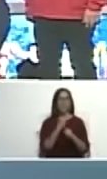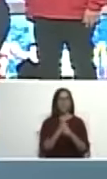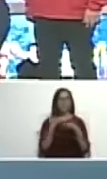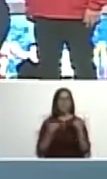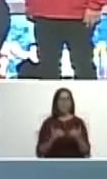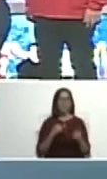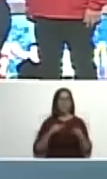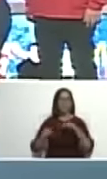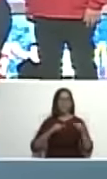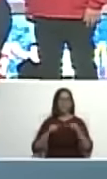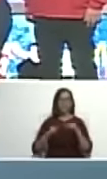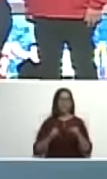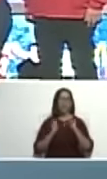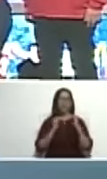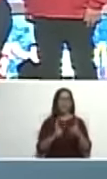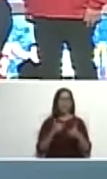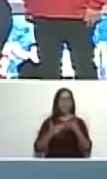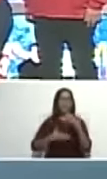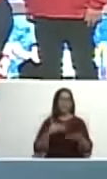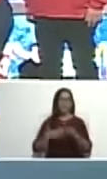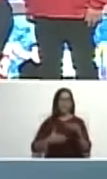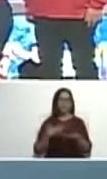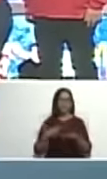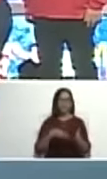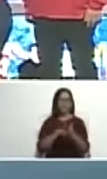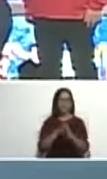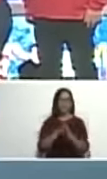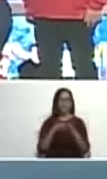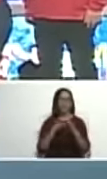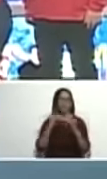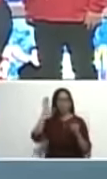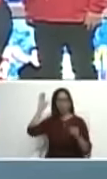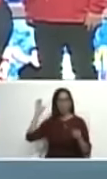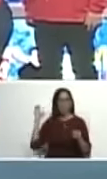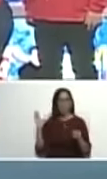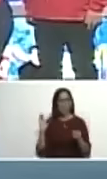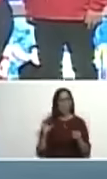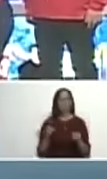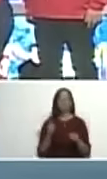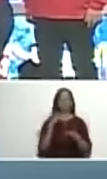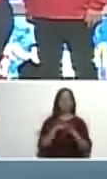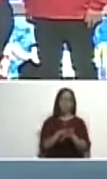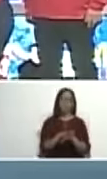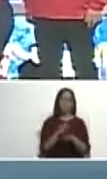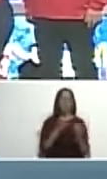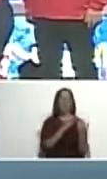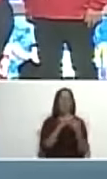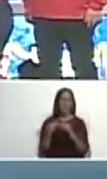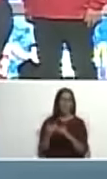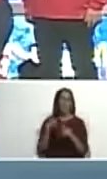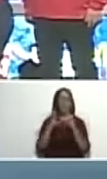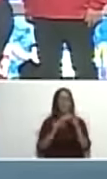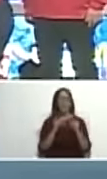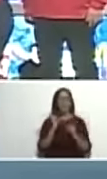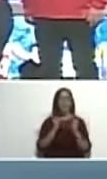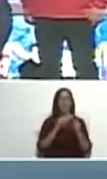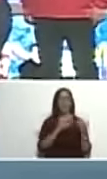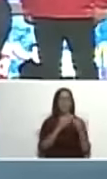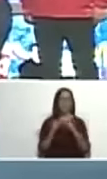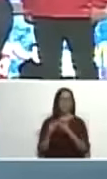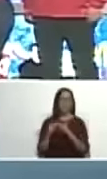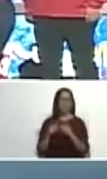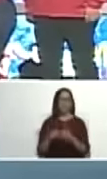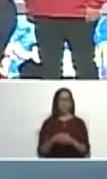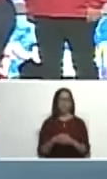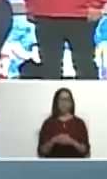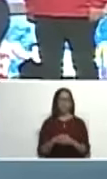instrucciones, ya arrancamos con eso. Ese proceso va en desarrollo. En todo el país. En todo el país, incluyendo las comunas. Conversamos con algunos comuneros y comunas. Claro,